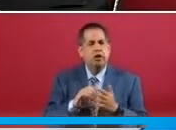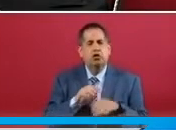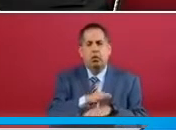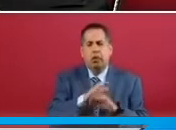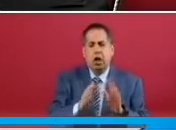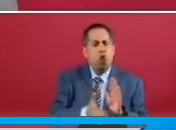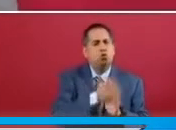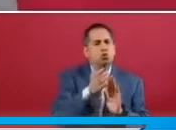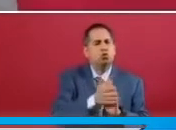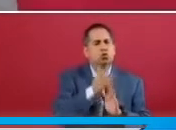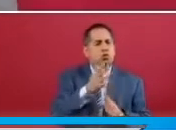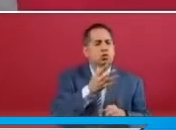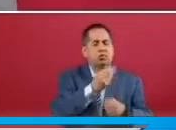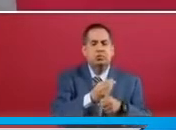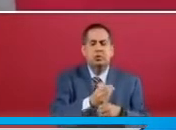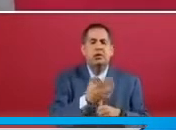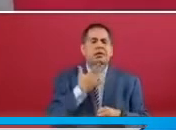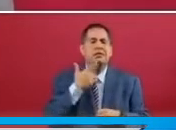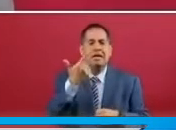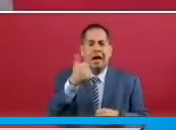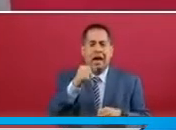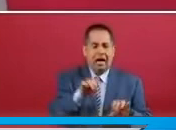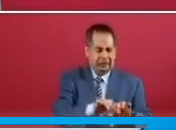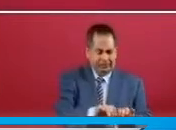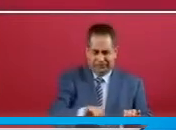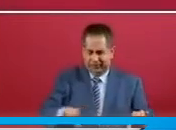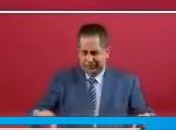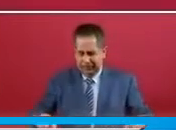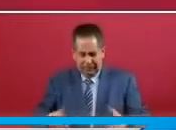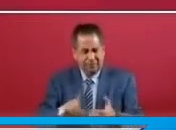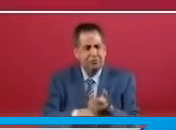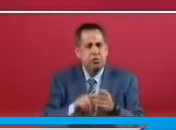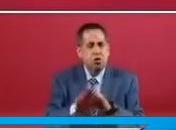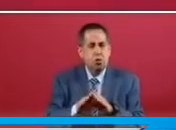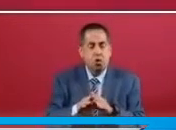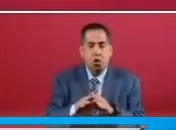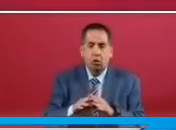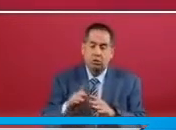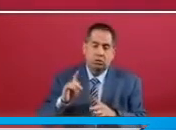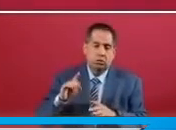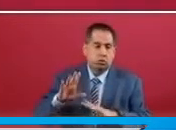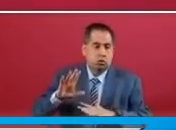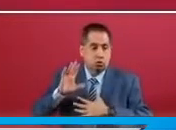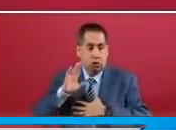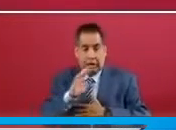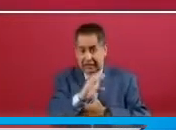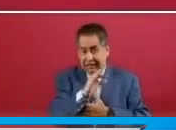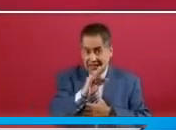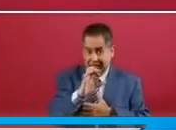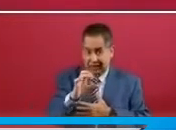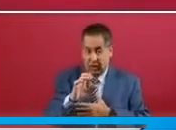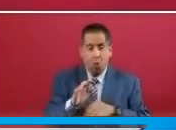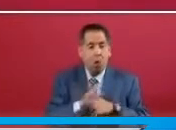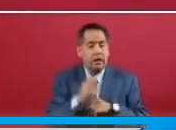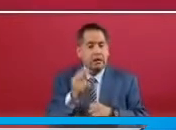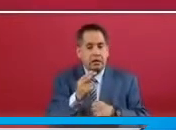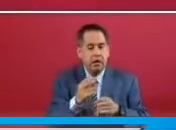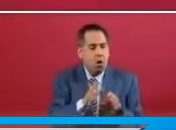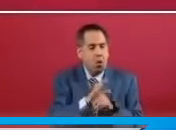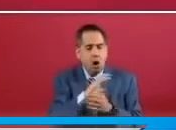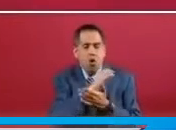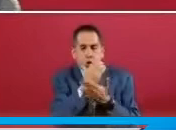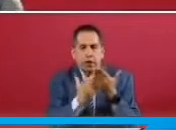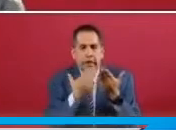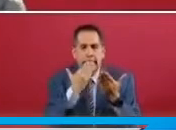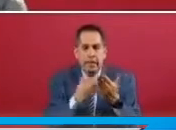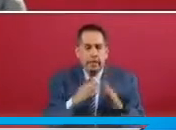estas asociaciones entre el sector público y privado. De uno de los contratos leoninos de gasoductos, la Comisión Reguladora de Energía autoriza